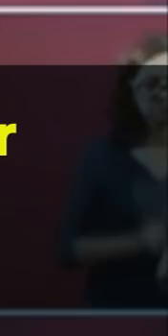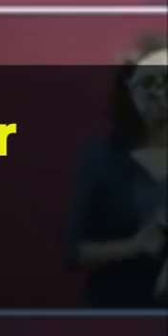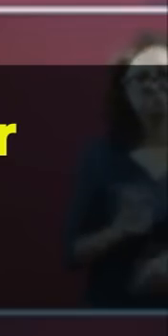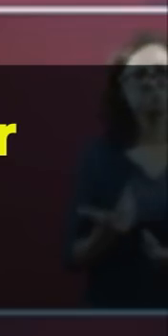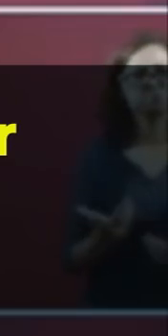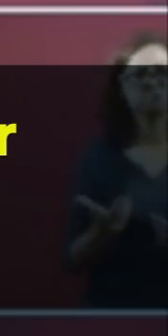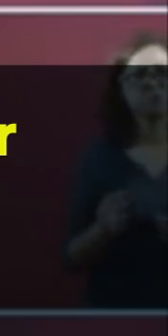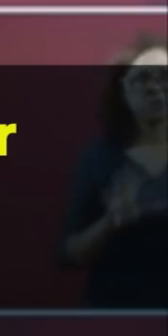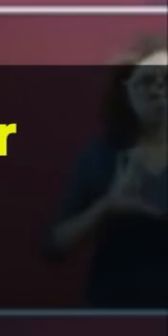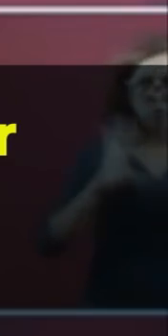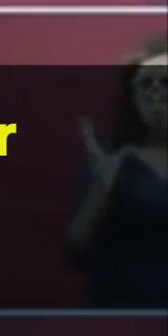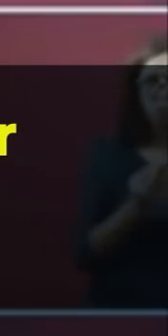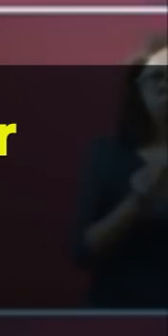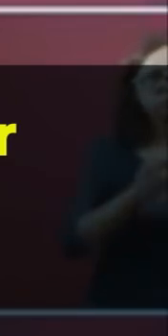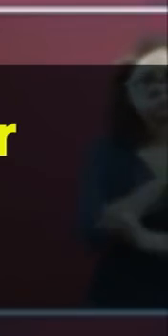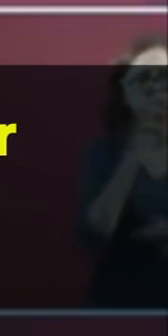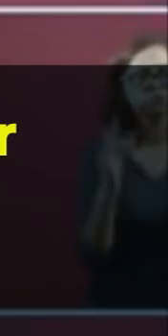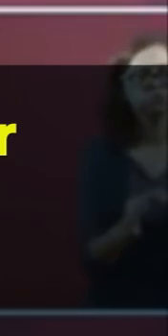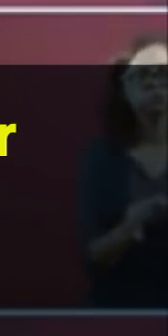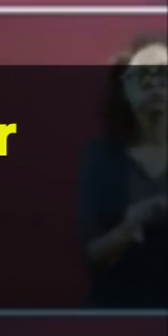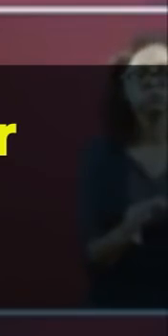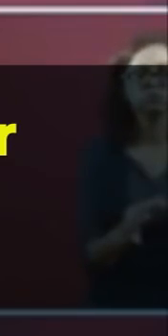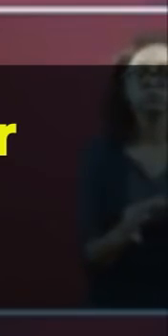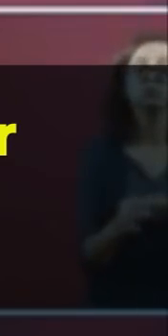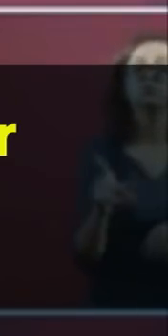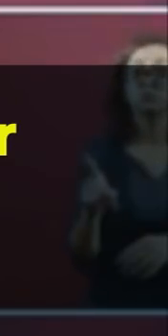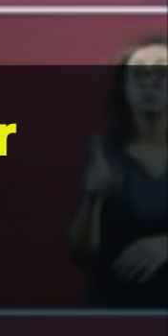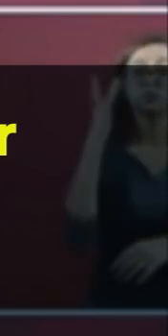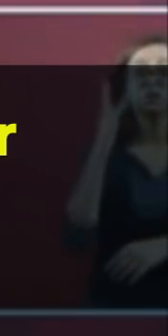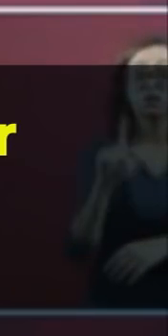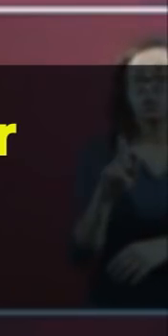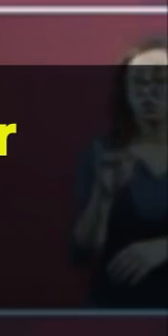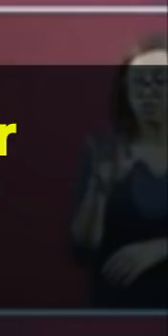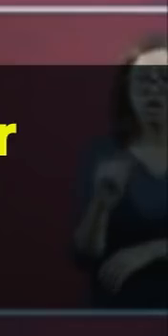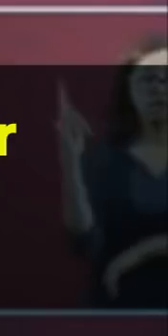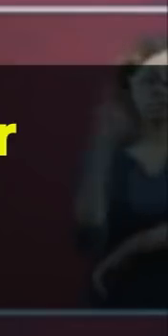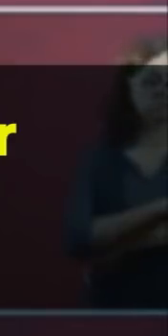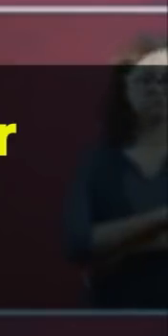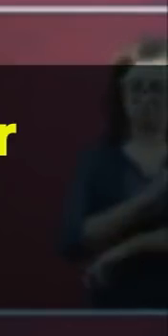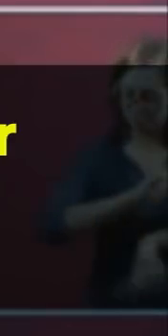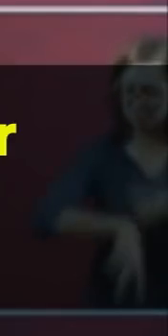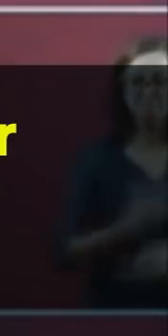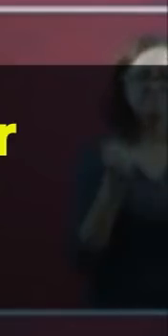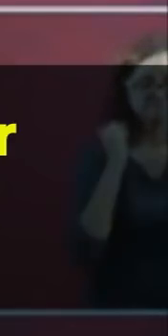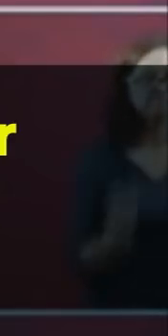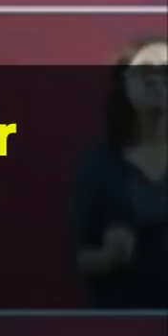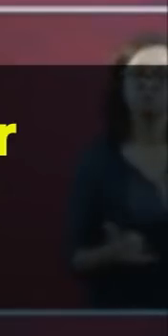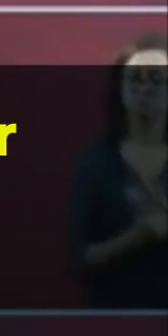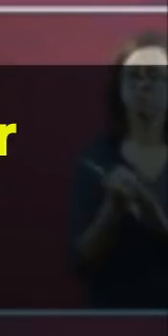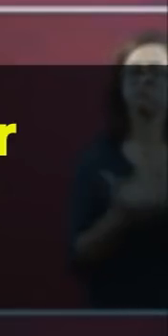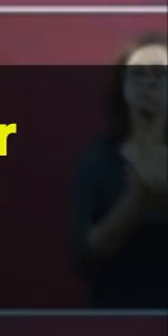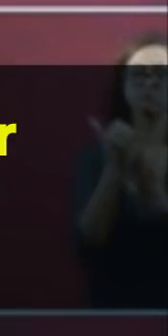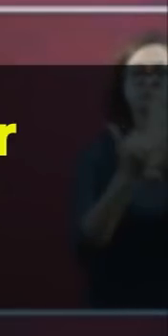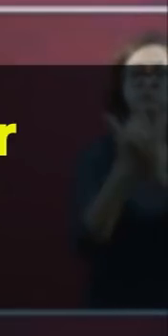del 2020 a la Guardia Nacional y las Secretarías de Marina y de la Defensa Nacional. El decreto señala que